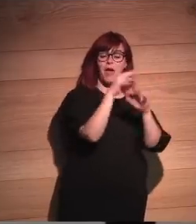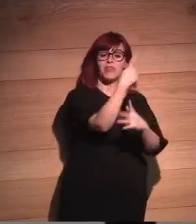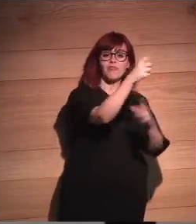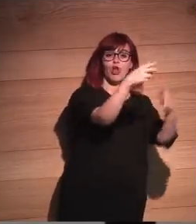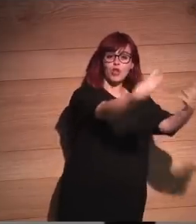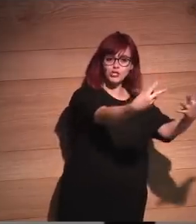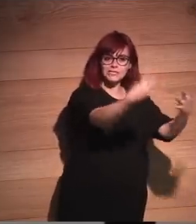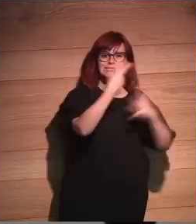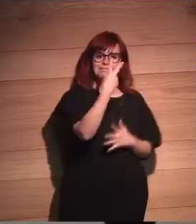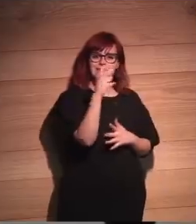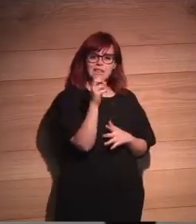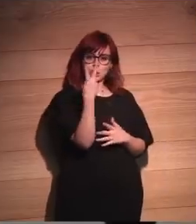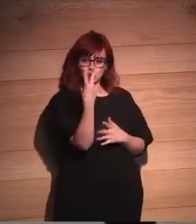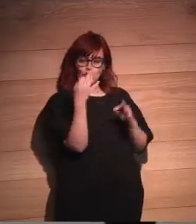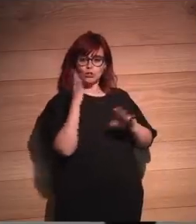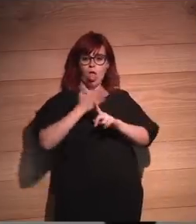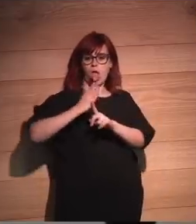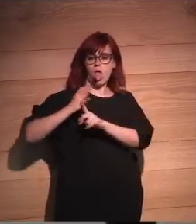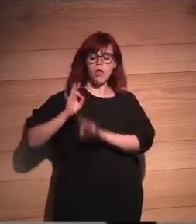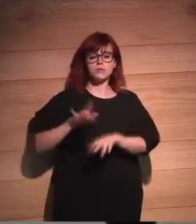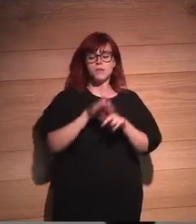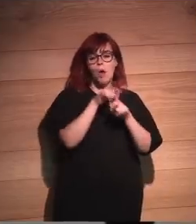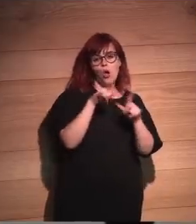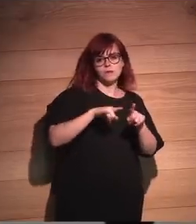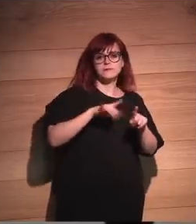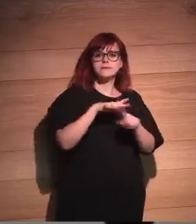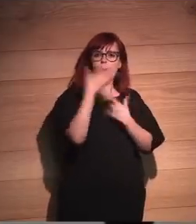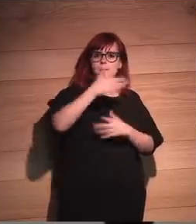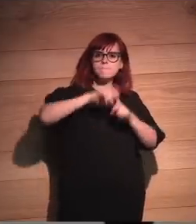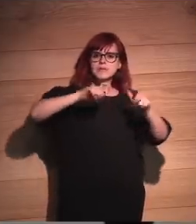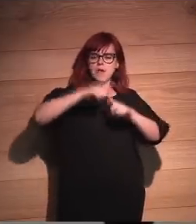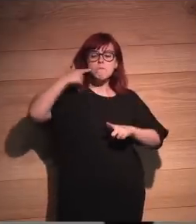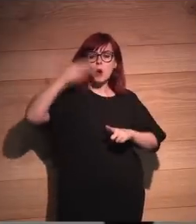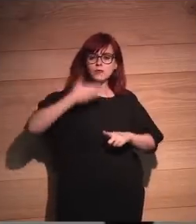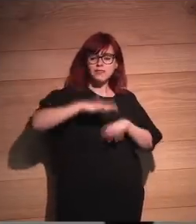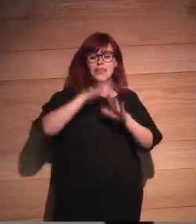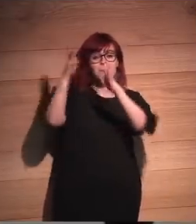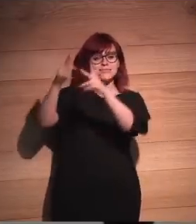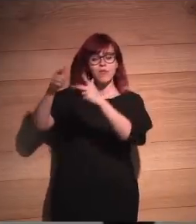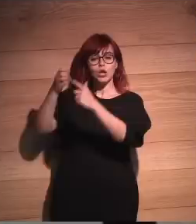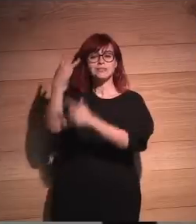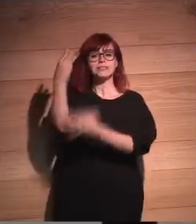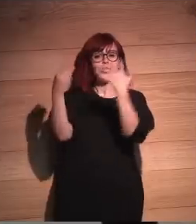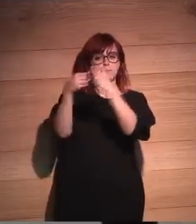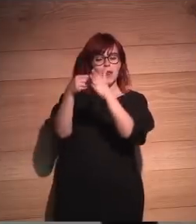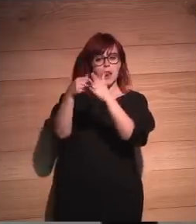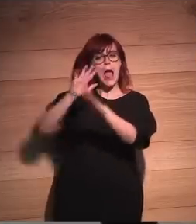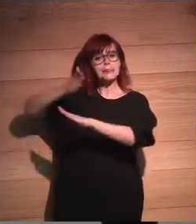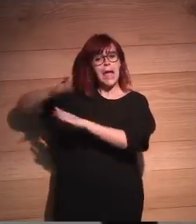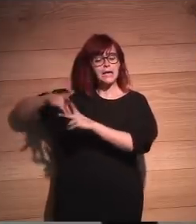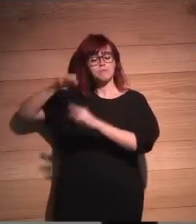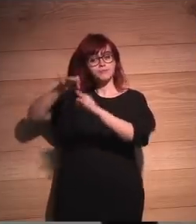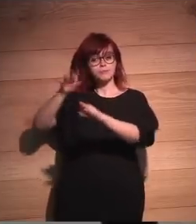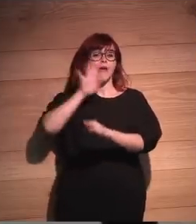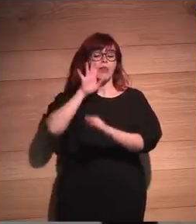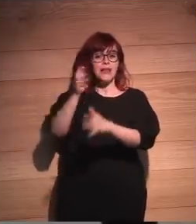722 fueron sobre infraestructuras críticas. Y la administración sufrió 38.000 ataques, de los cuales